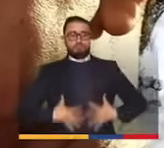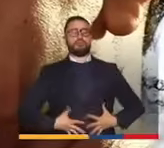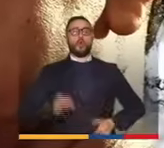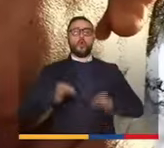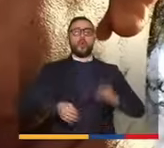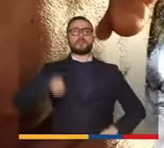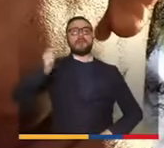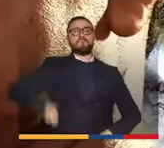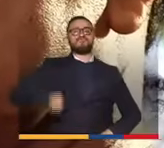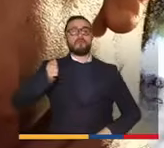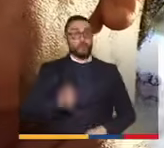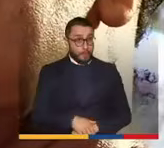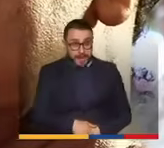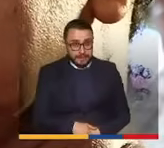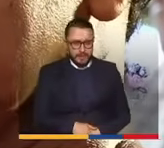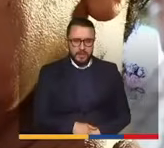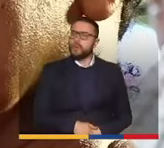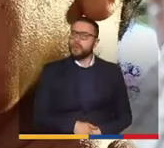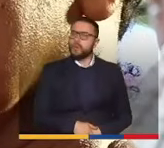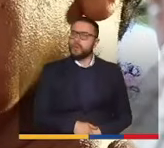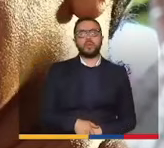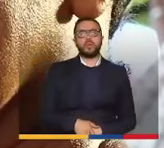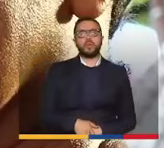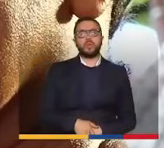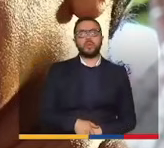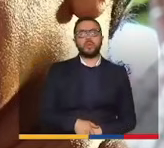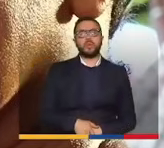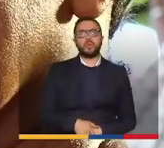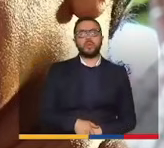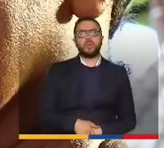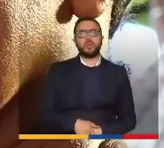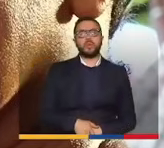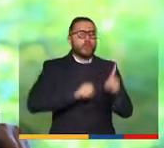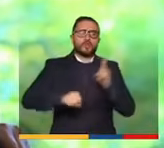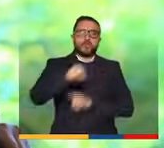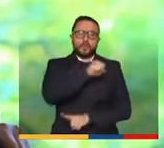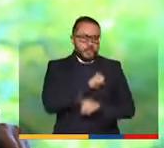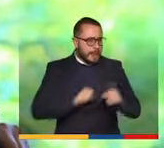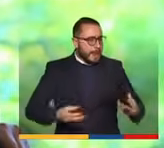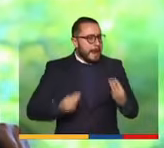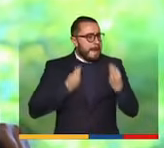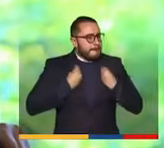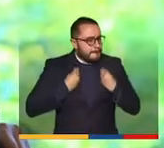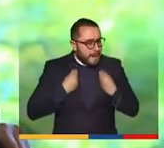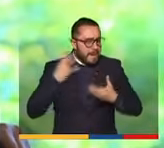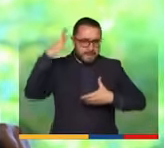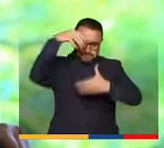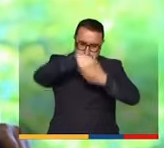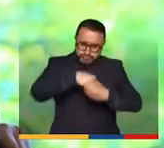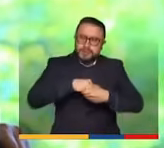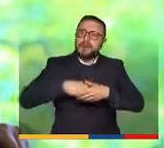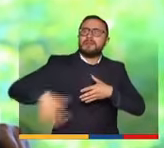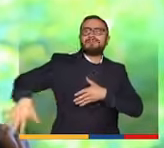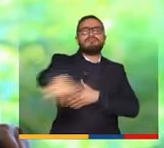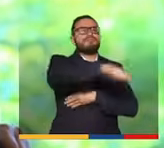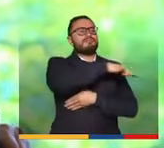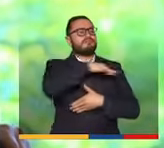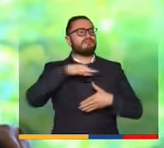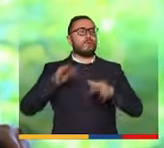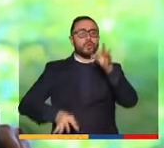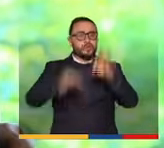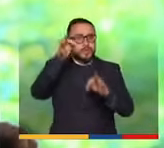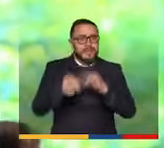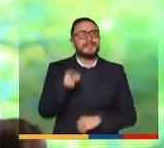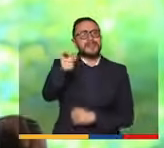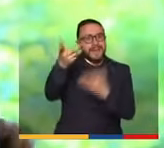la existencia misma de la sociedad en un reino de justicia. Aquí